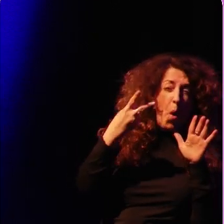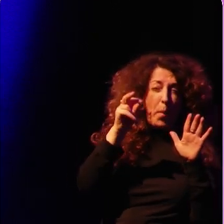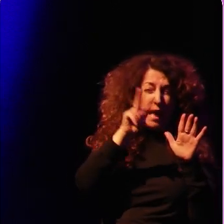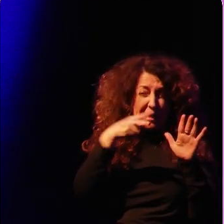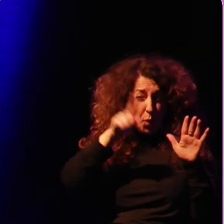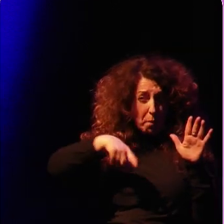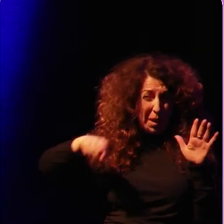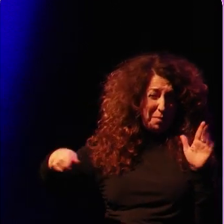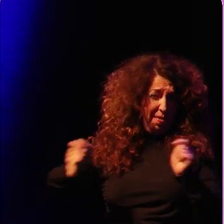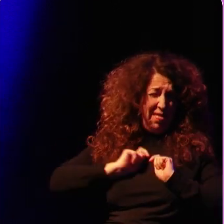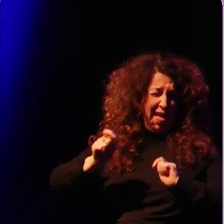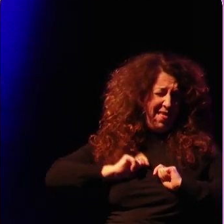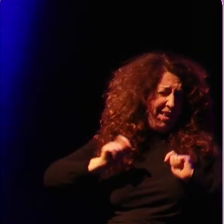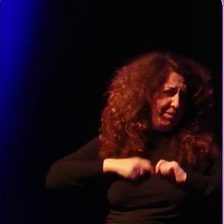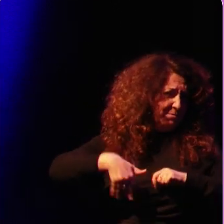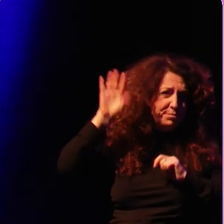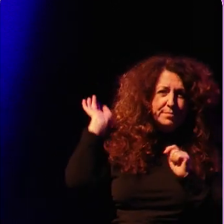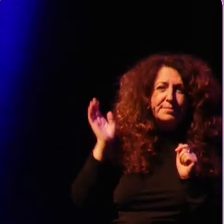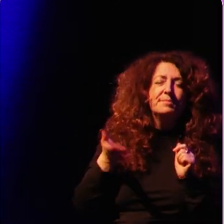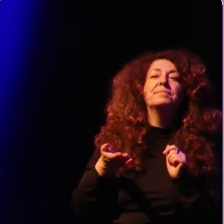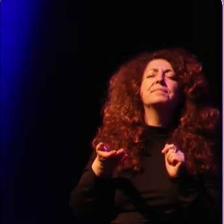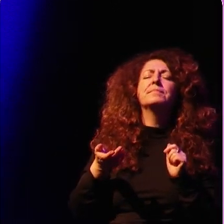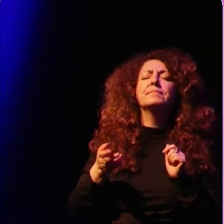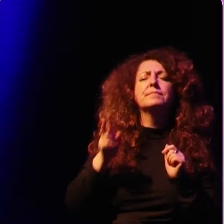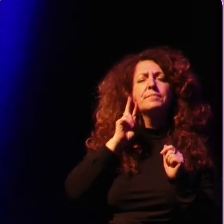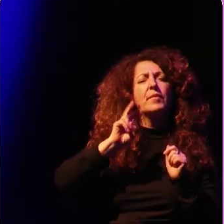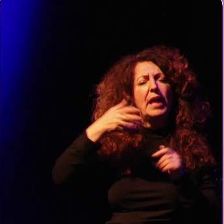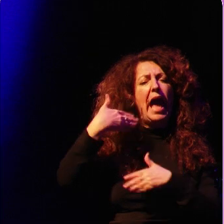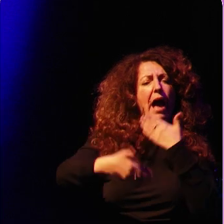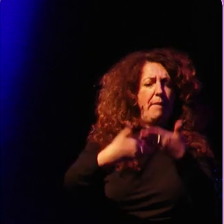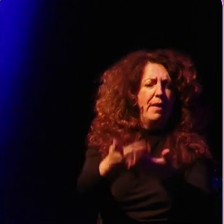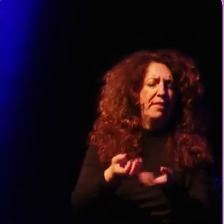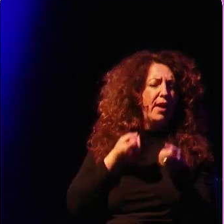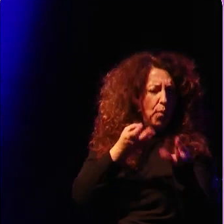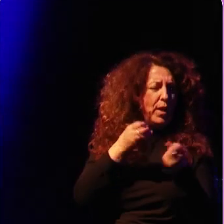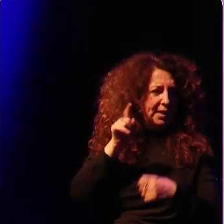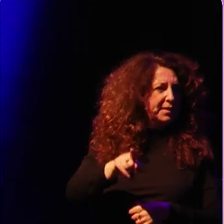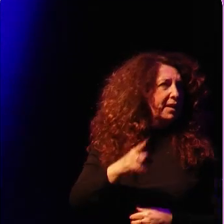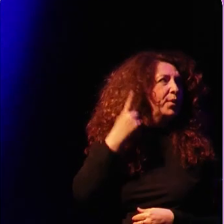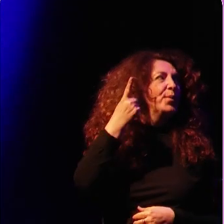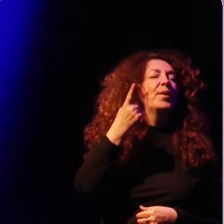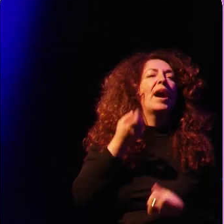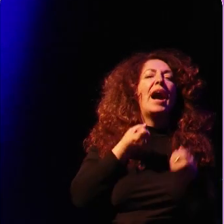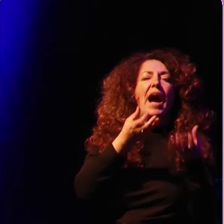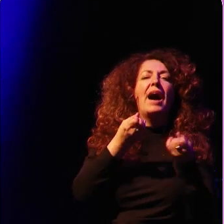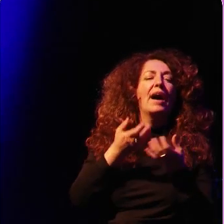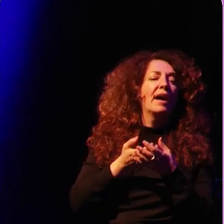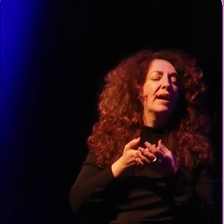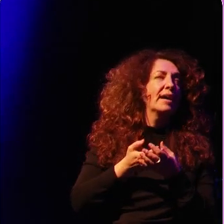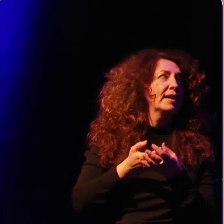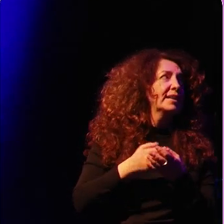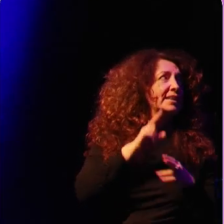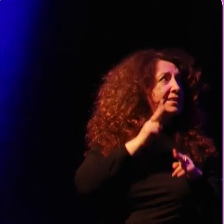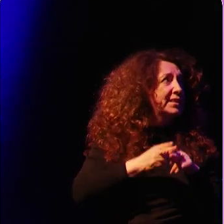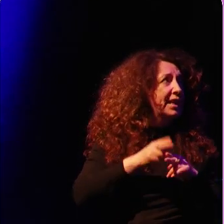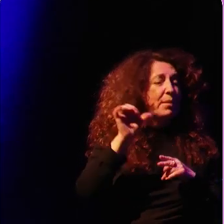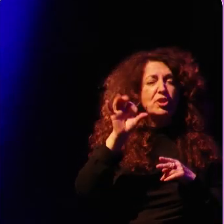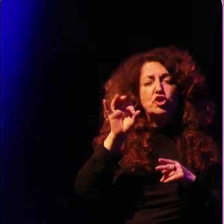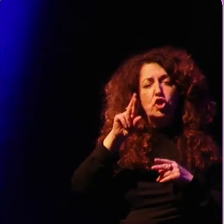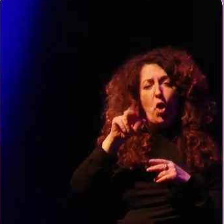ya. Os quiero traer dos avances. Uno de ellos se llama Sora.